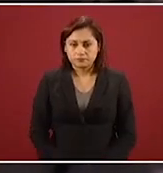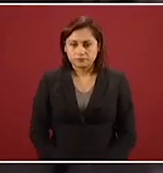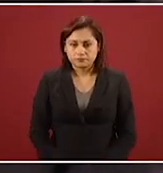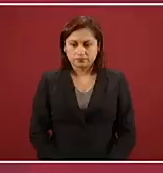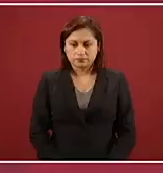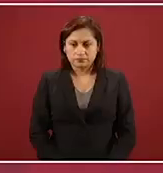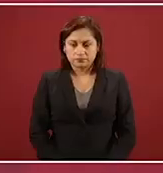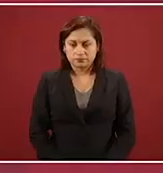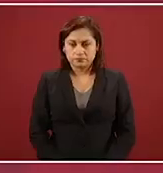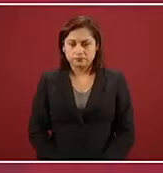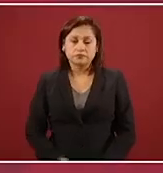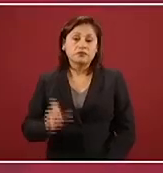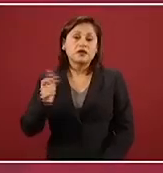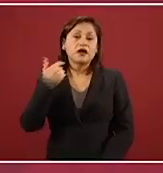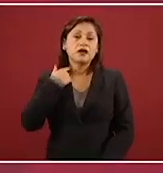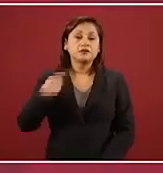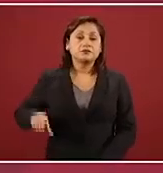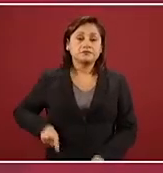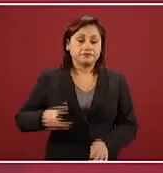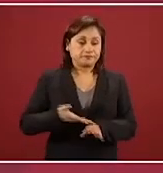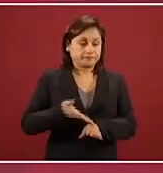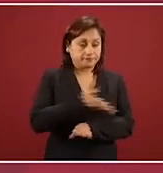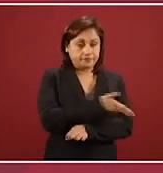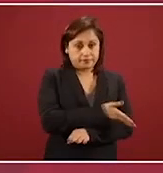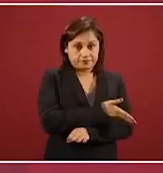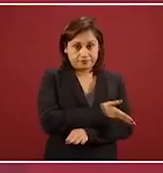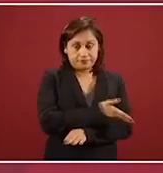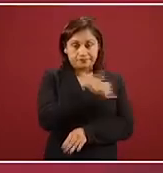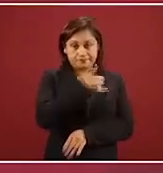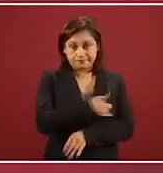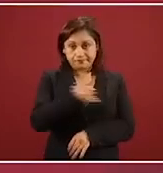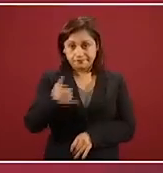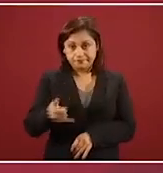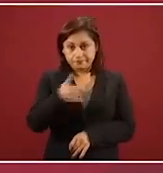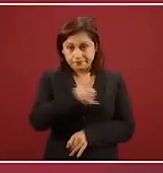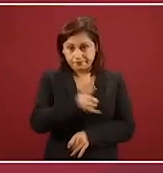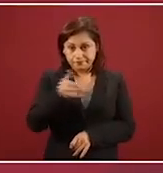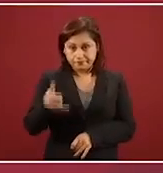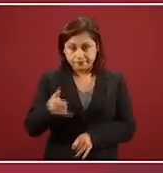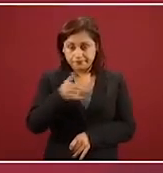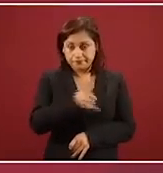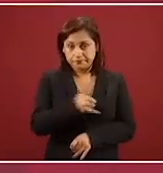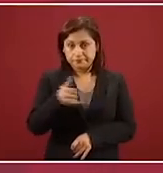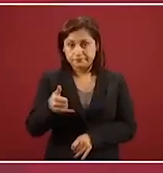La anterior administración, en el Infonavit, el